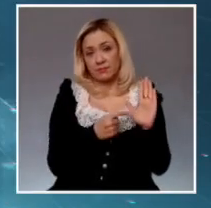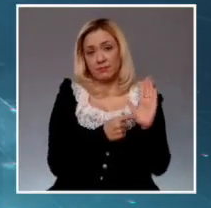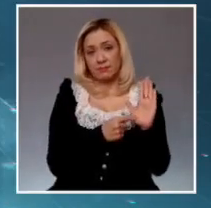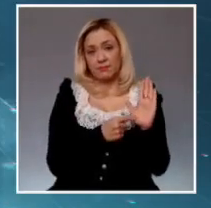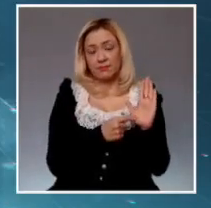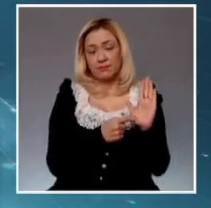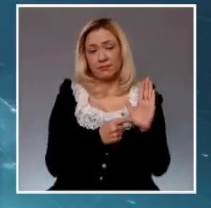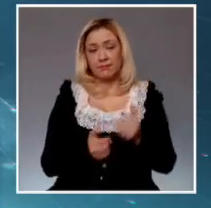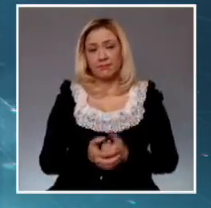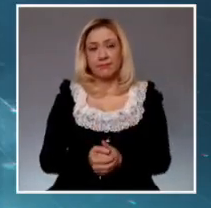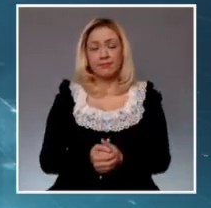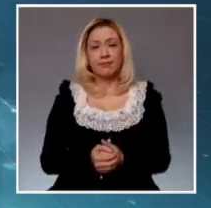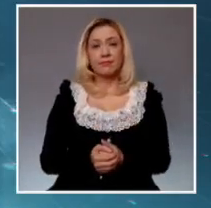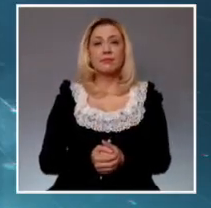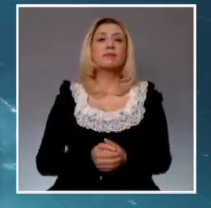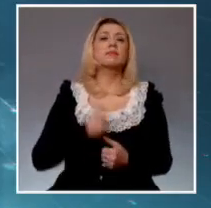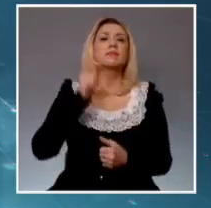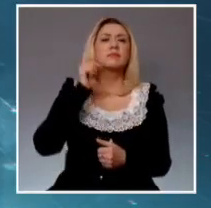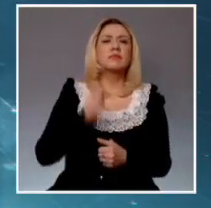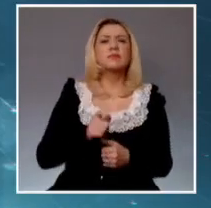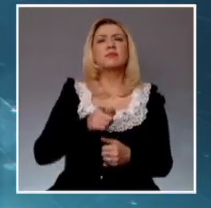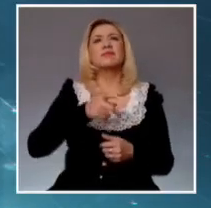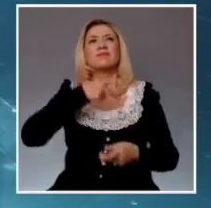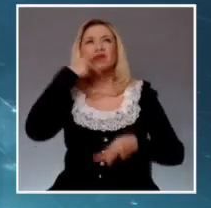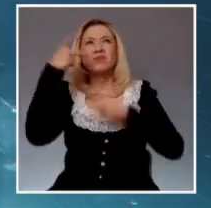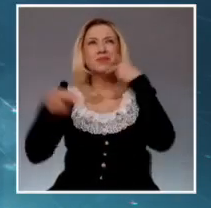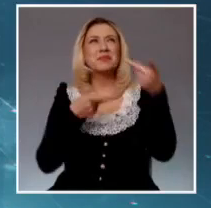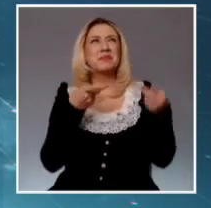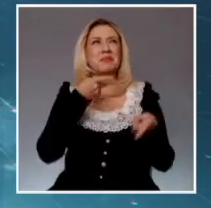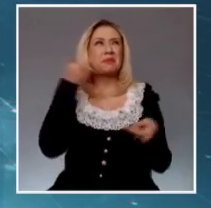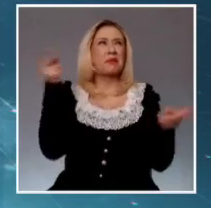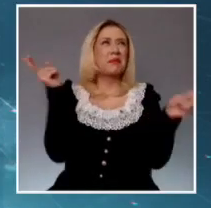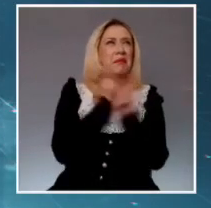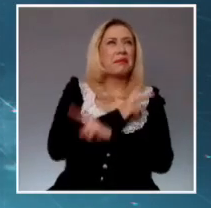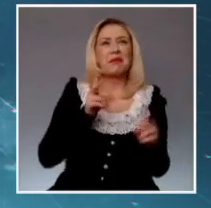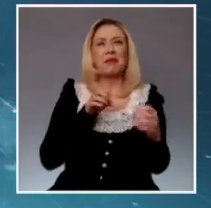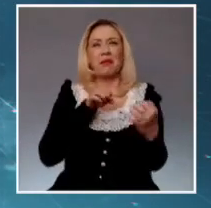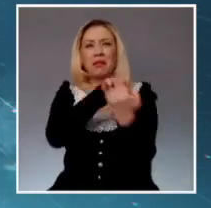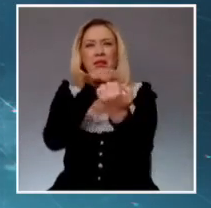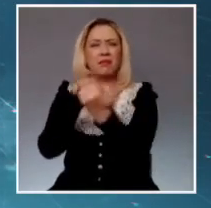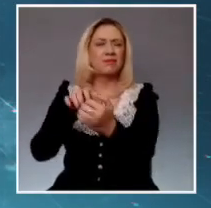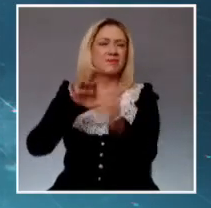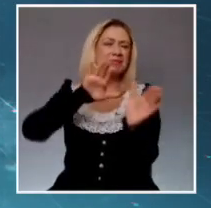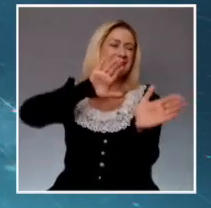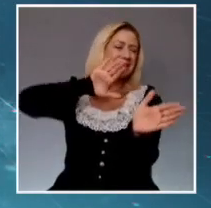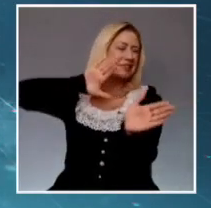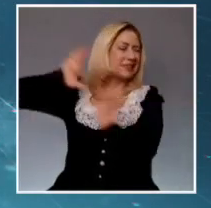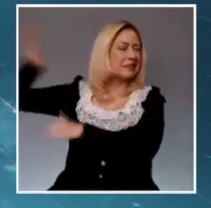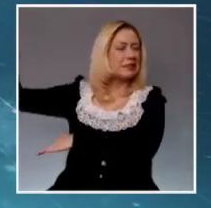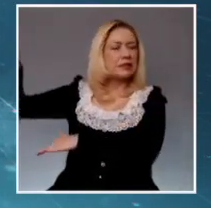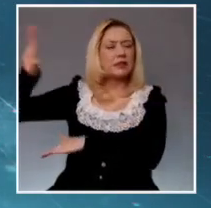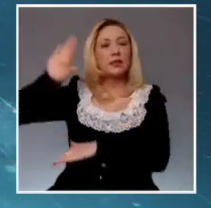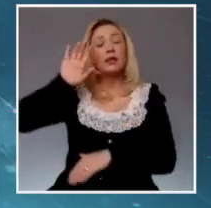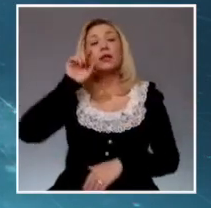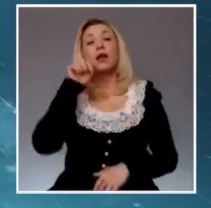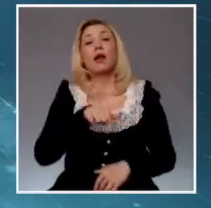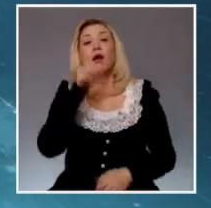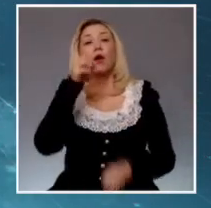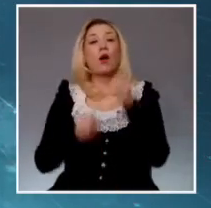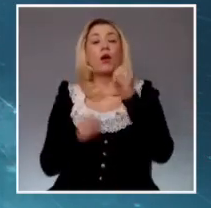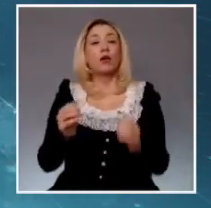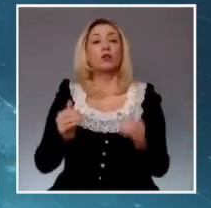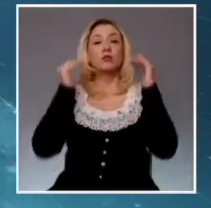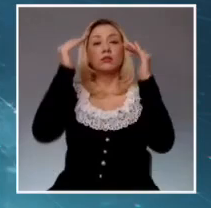Lejos de la retórica y el engaño, la Suprema Corte cumple con su compromiso de impartir justicia, afirmó el ministro